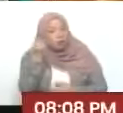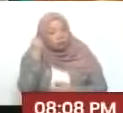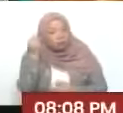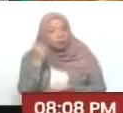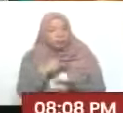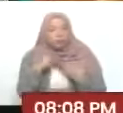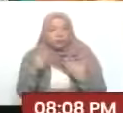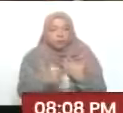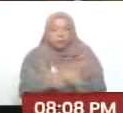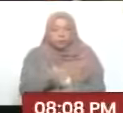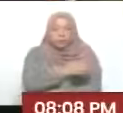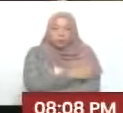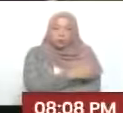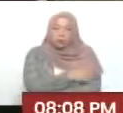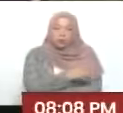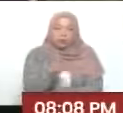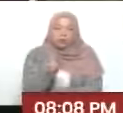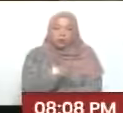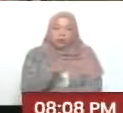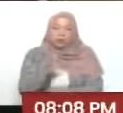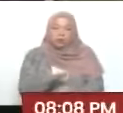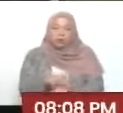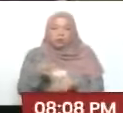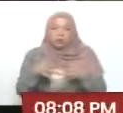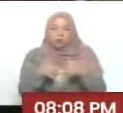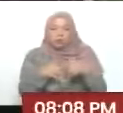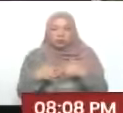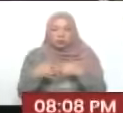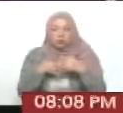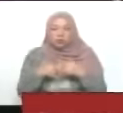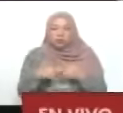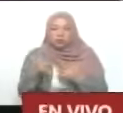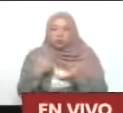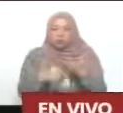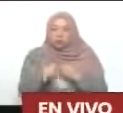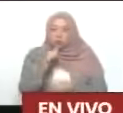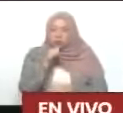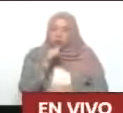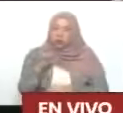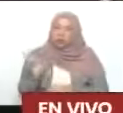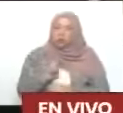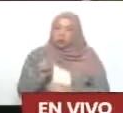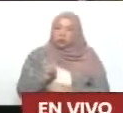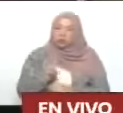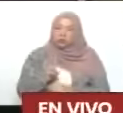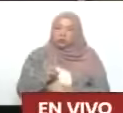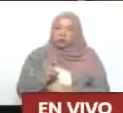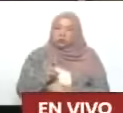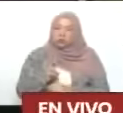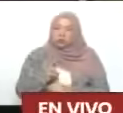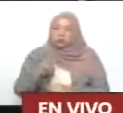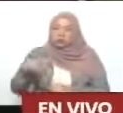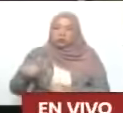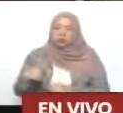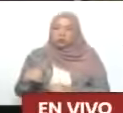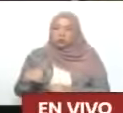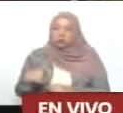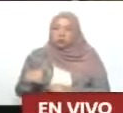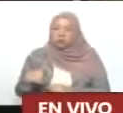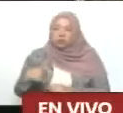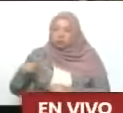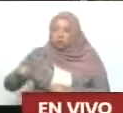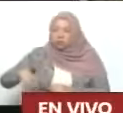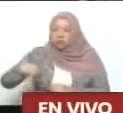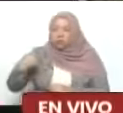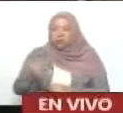a esa oposición que está llamando a los Estados Unidos para que venga a invadir este país, Y sin embargo usted está planteando, después